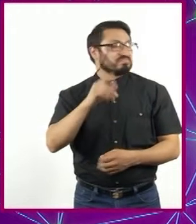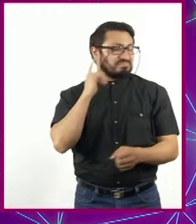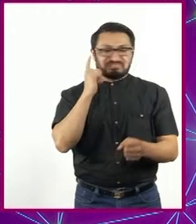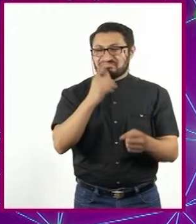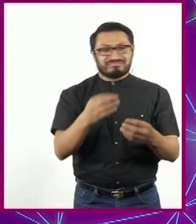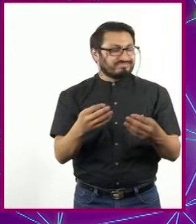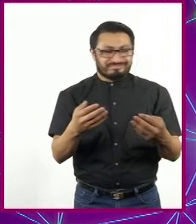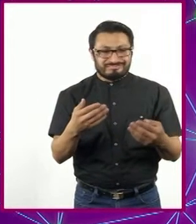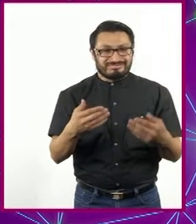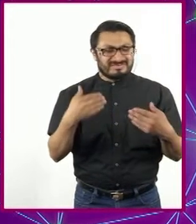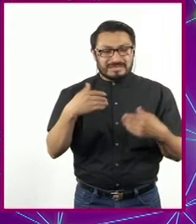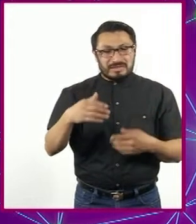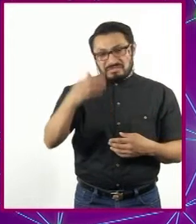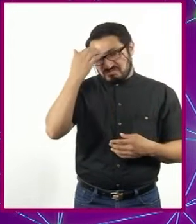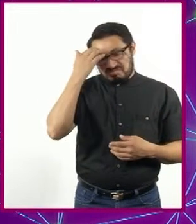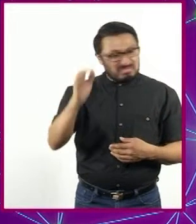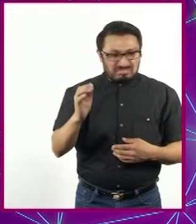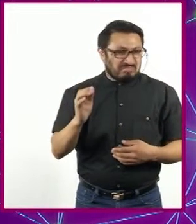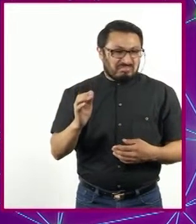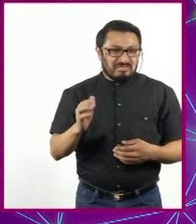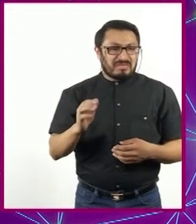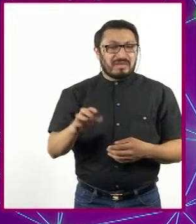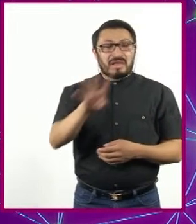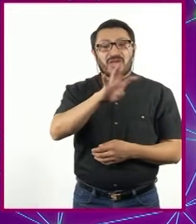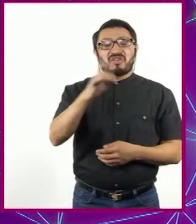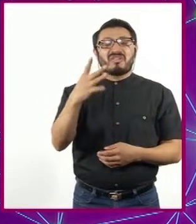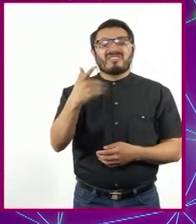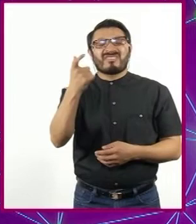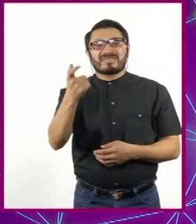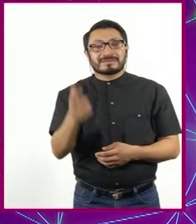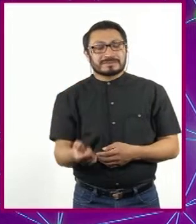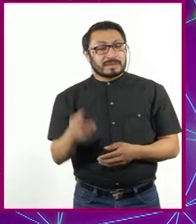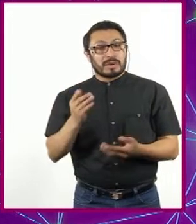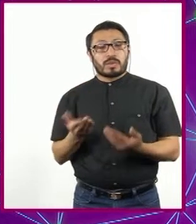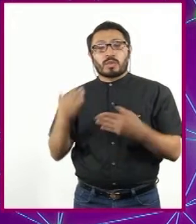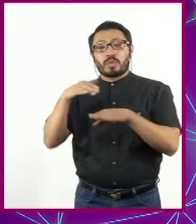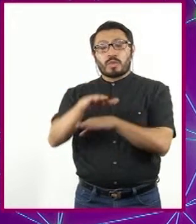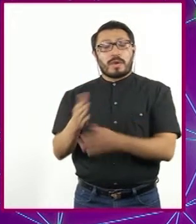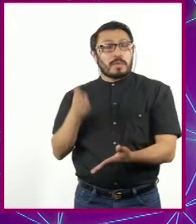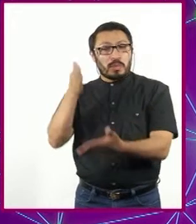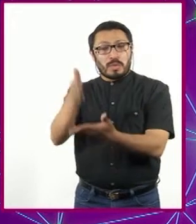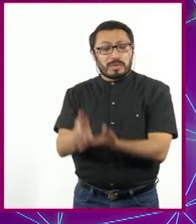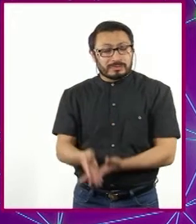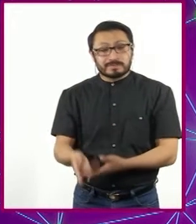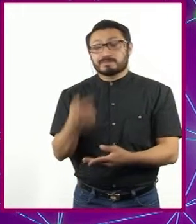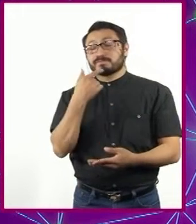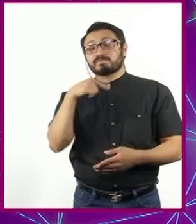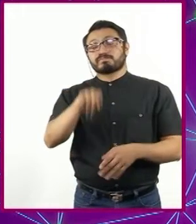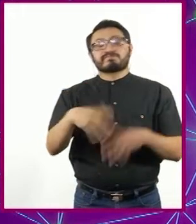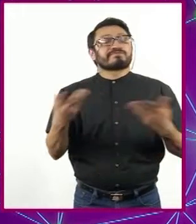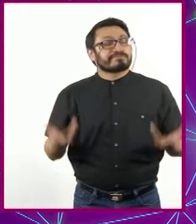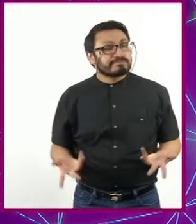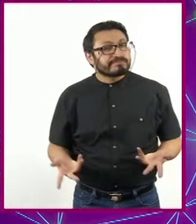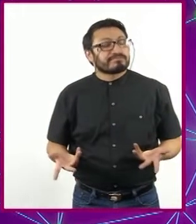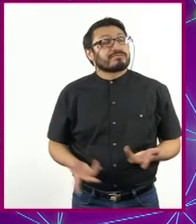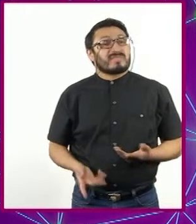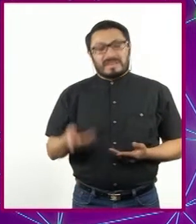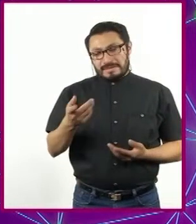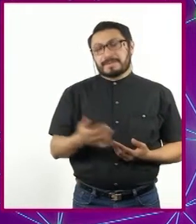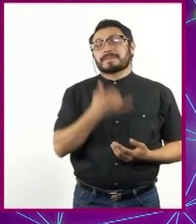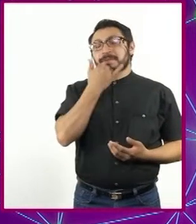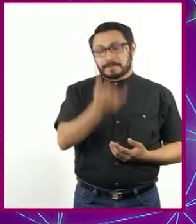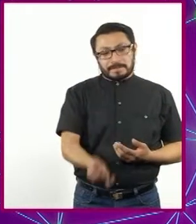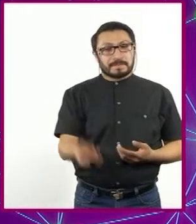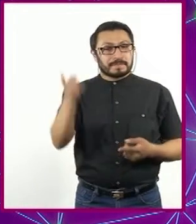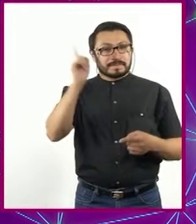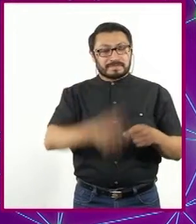de 450 pesos y fue al banco a hacer la aclaración. El banco reconoció el error y le descontaron ese dinero